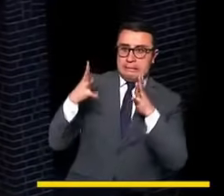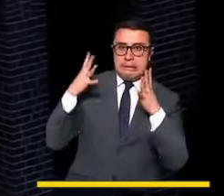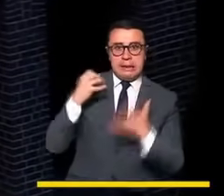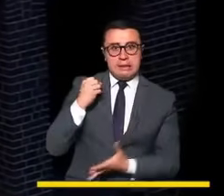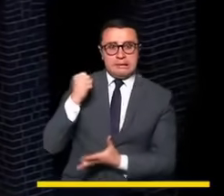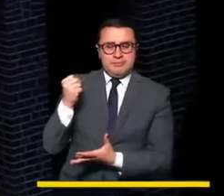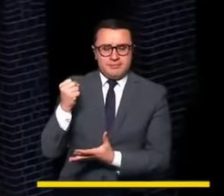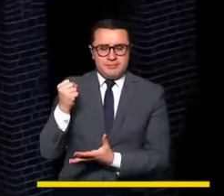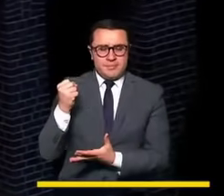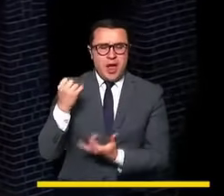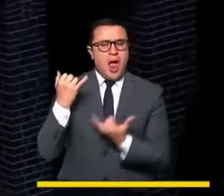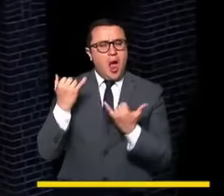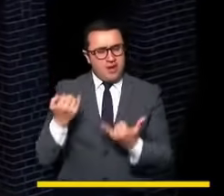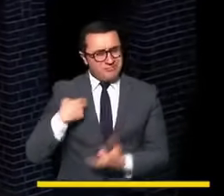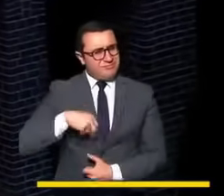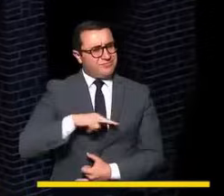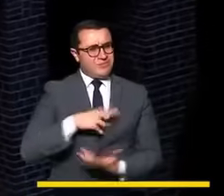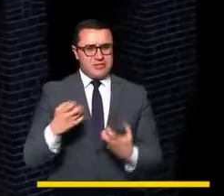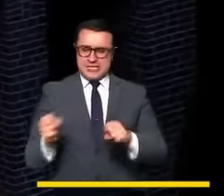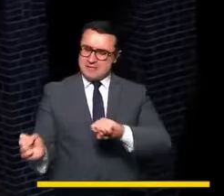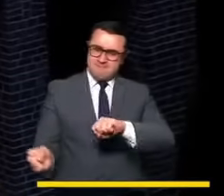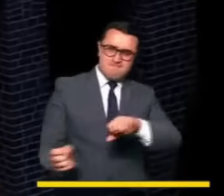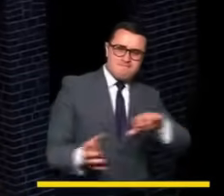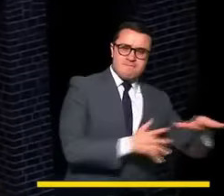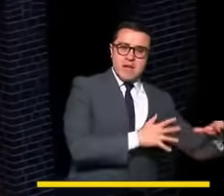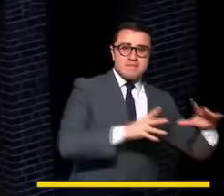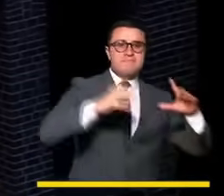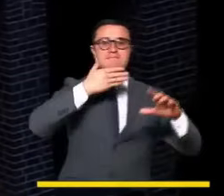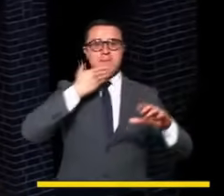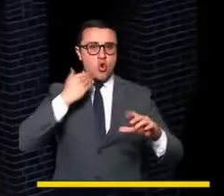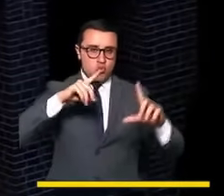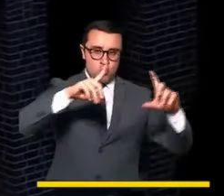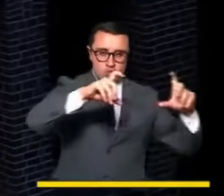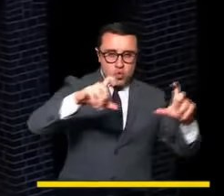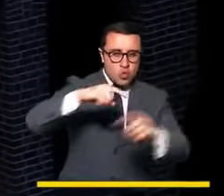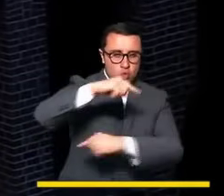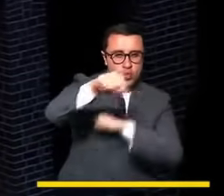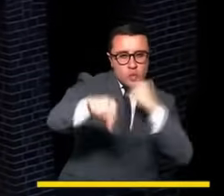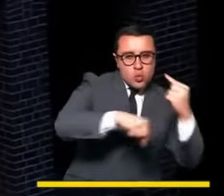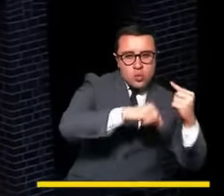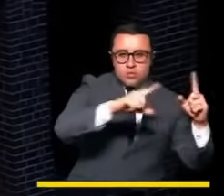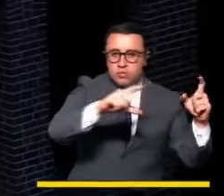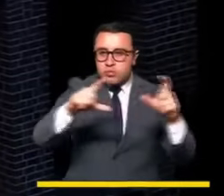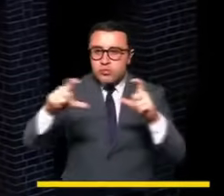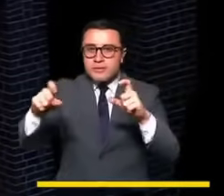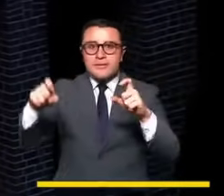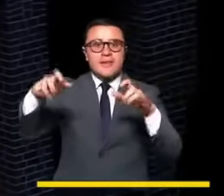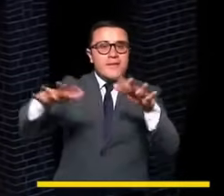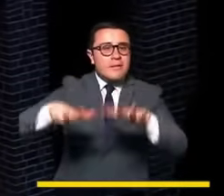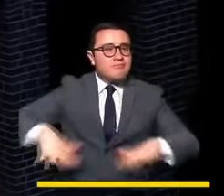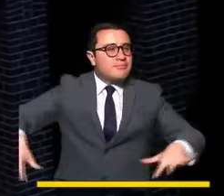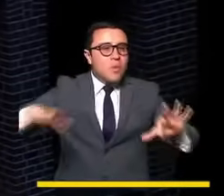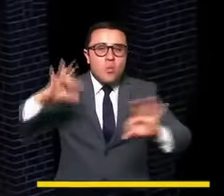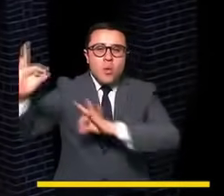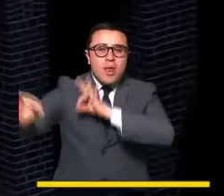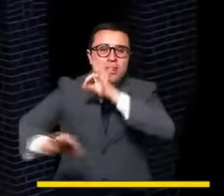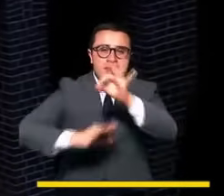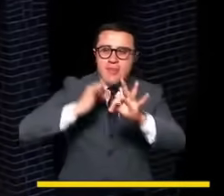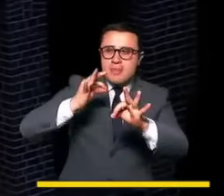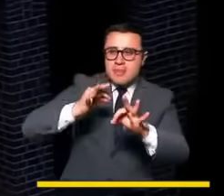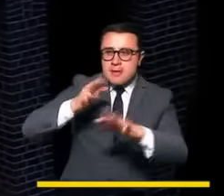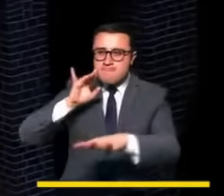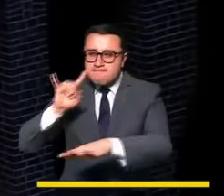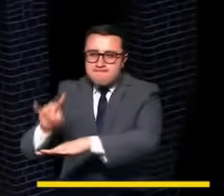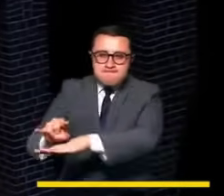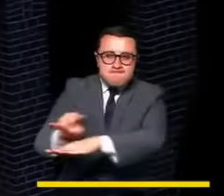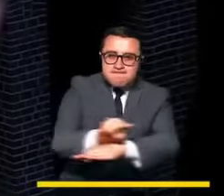plata, si ahora queremos que sea el turismo un motor, pues tenemos que cuidar las zonas del turismo. Y